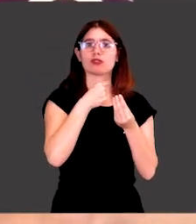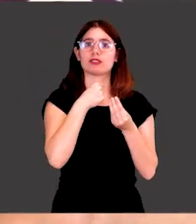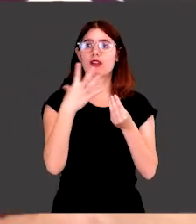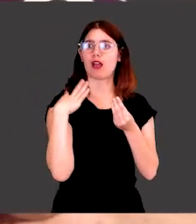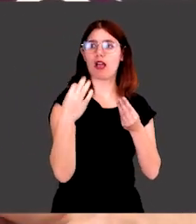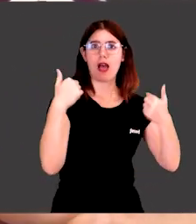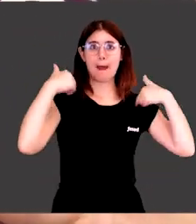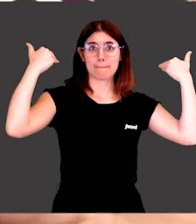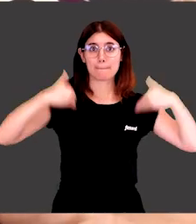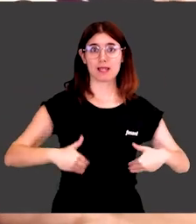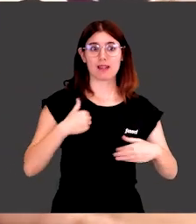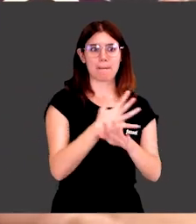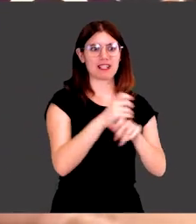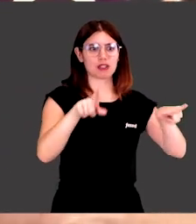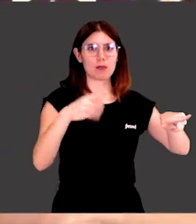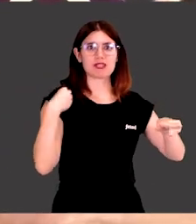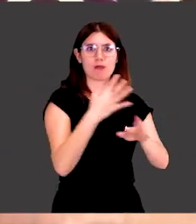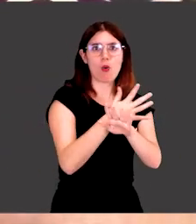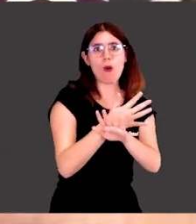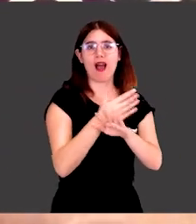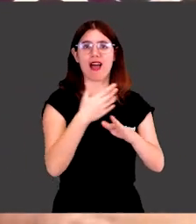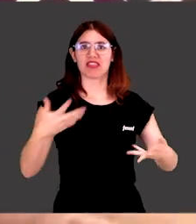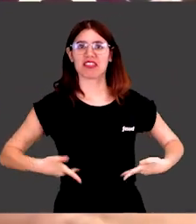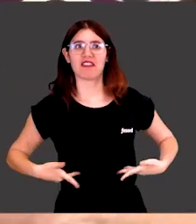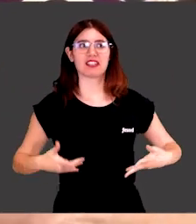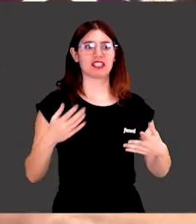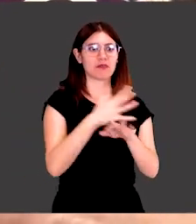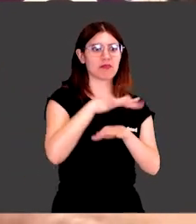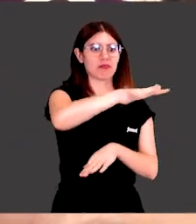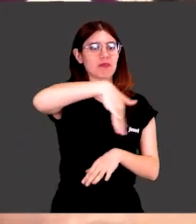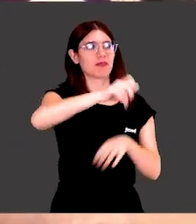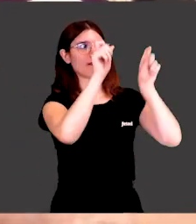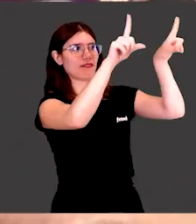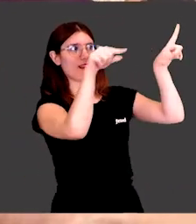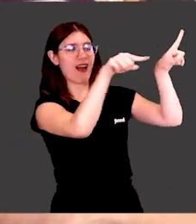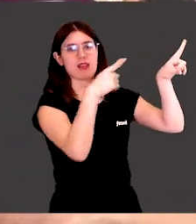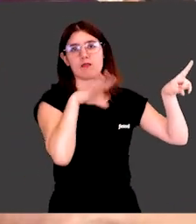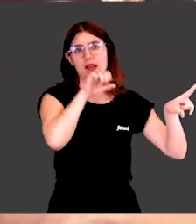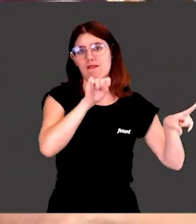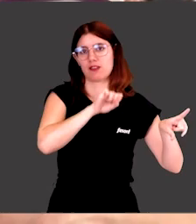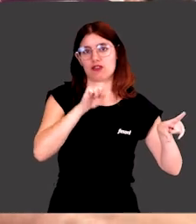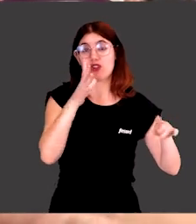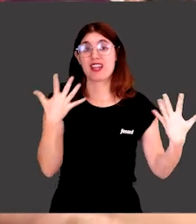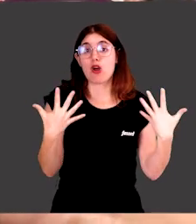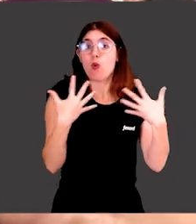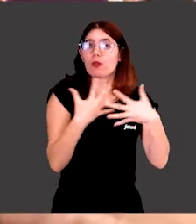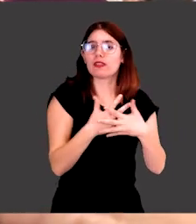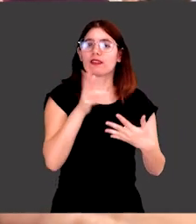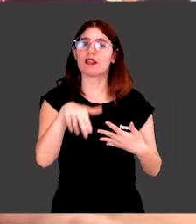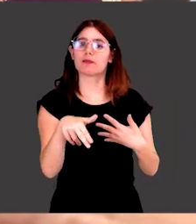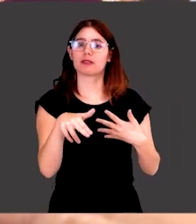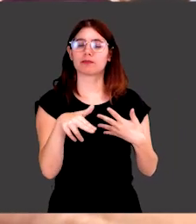que les gustaría tener una imagen en el patio donde juegan, donde se divierten, en el recreo. Creo que es fantástico. Y